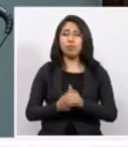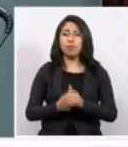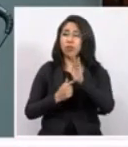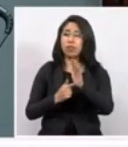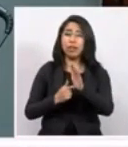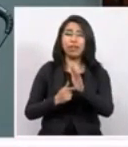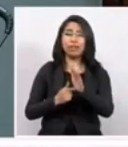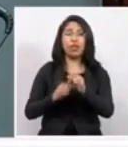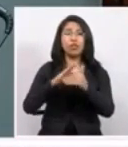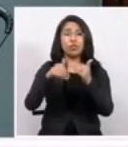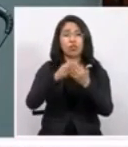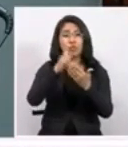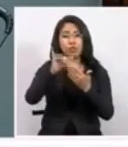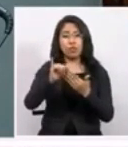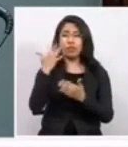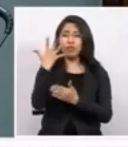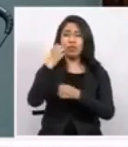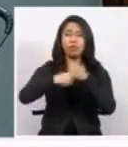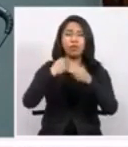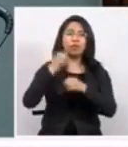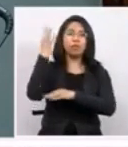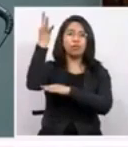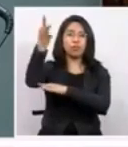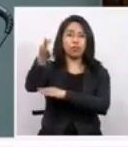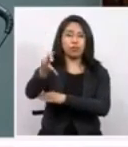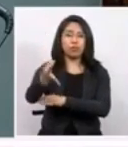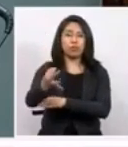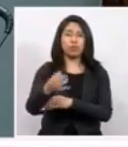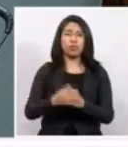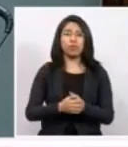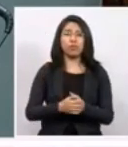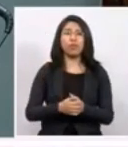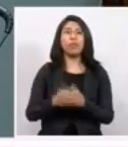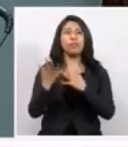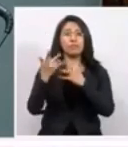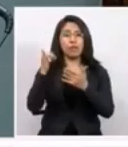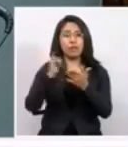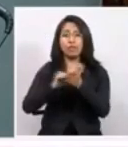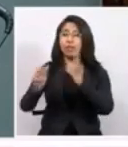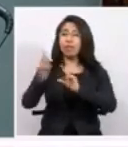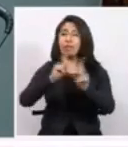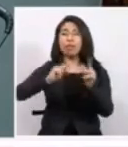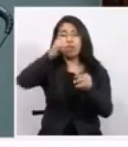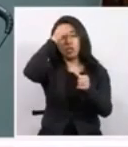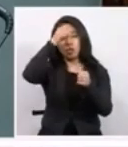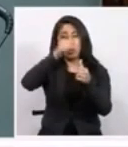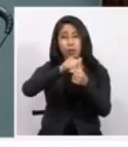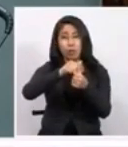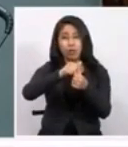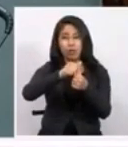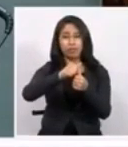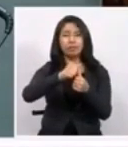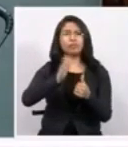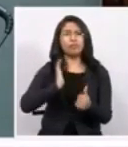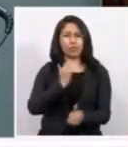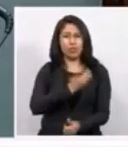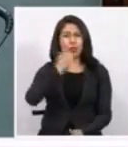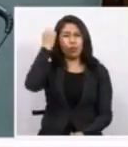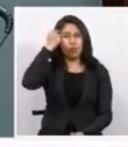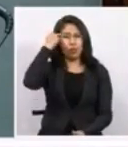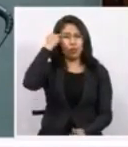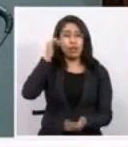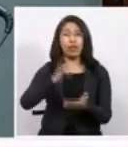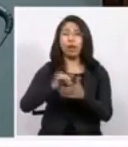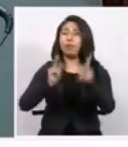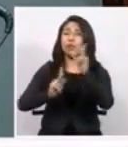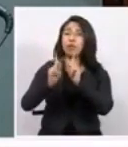próximos 5 años de nuestra historia, esperando ser recordados como el gobierno en el que el pueblo boliviano se